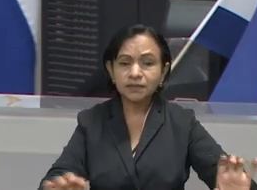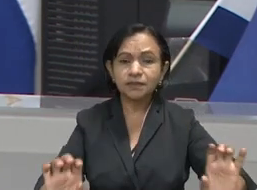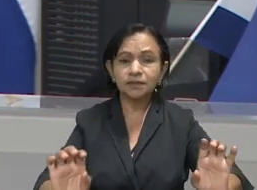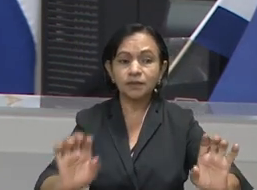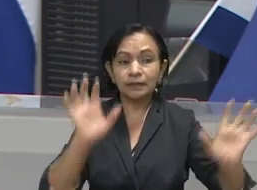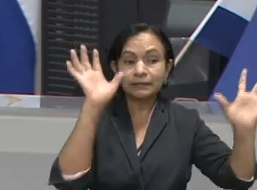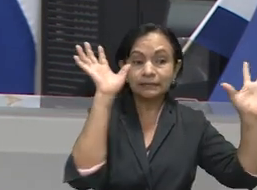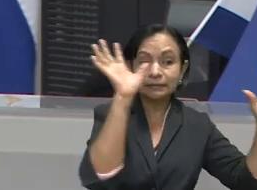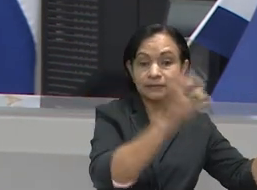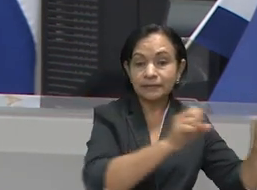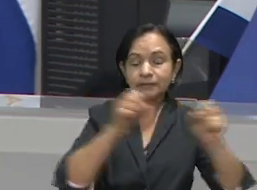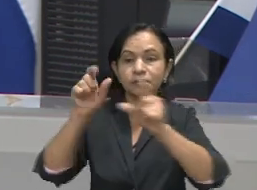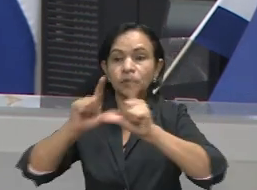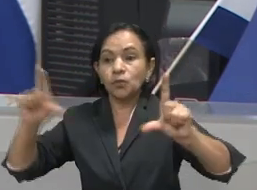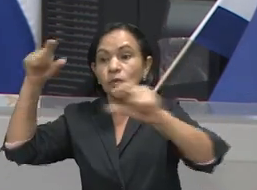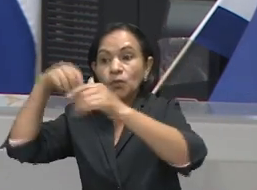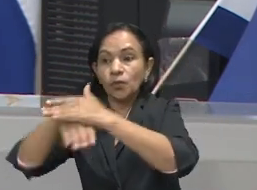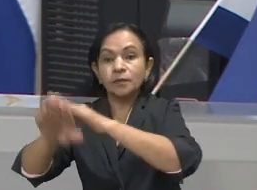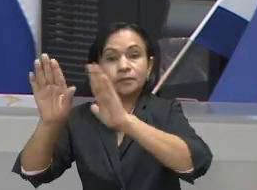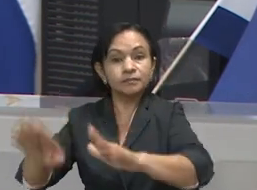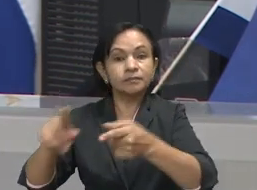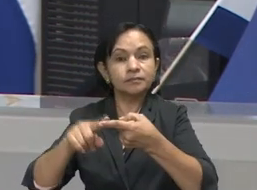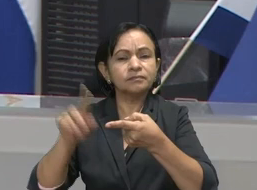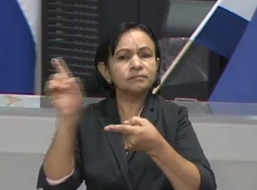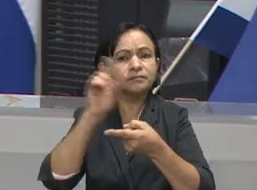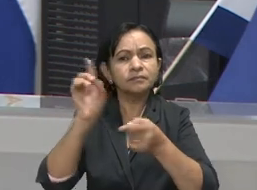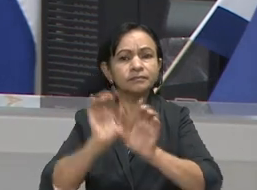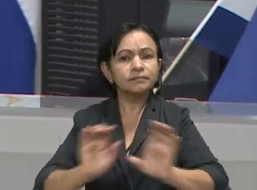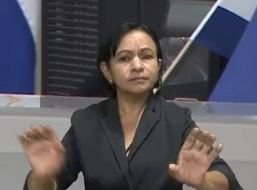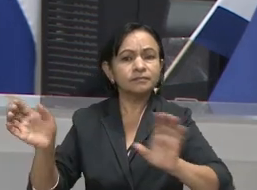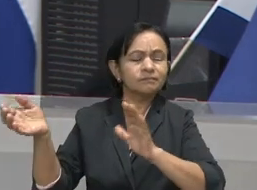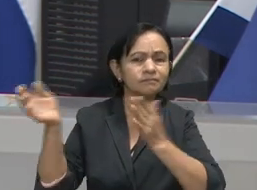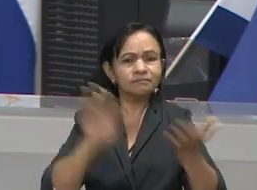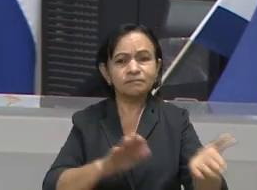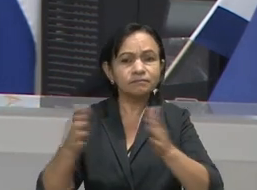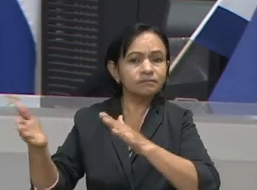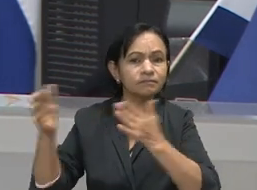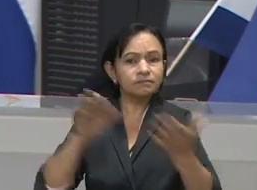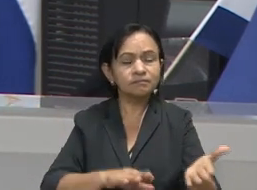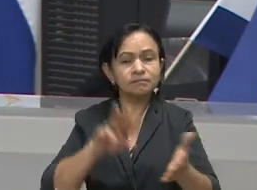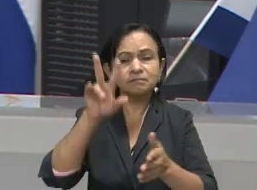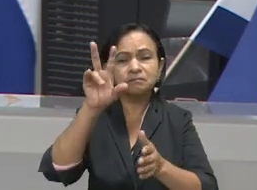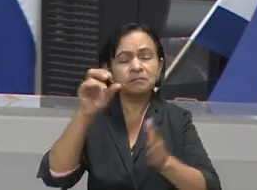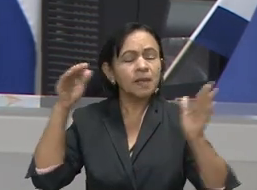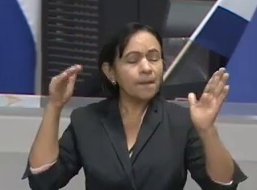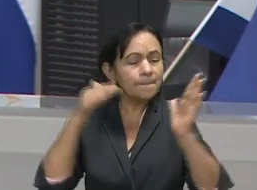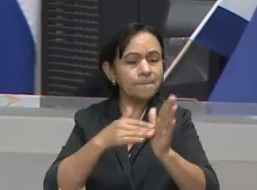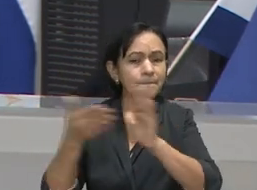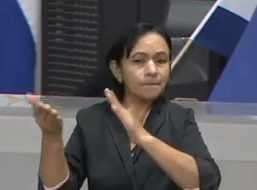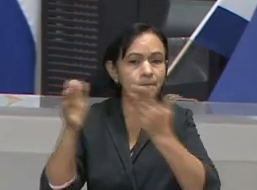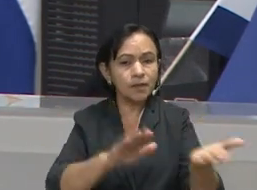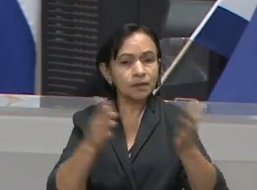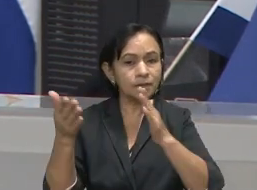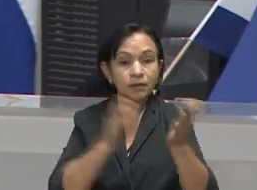los metieron en lugares donde los niños morían. Más de 20.000 niños